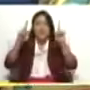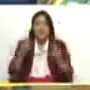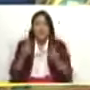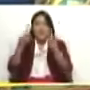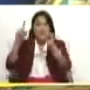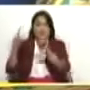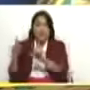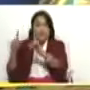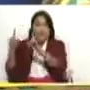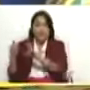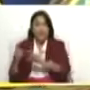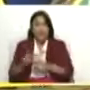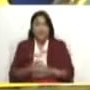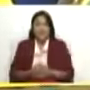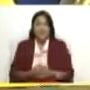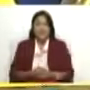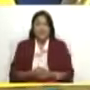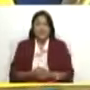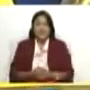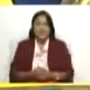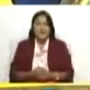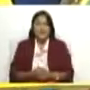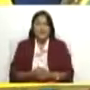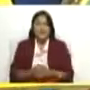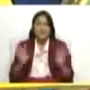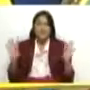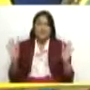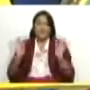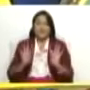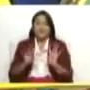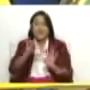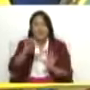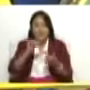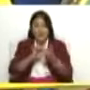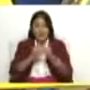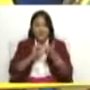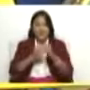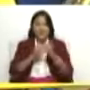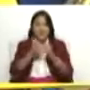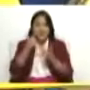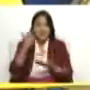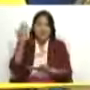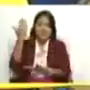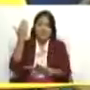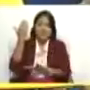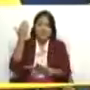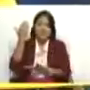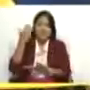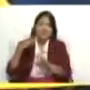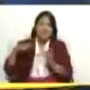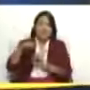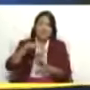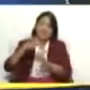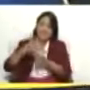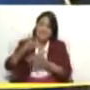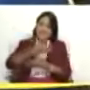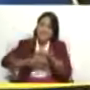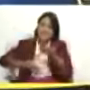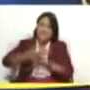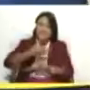Moro sigue tomándose fotografías con los atletas como lo hemos descrito un ambiente de total